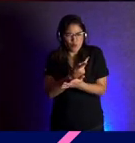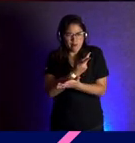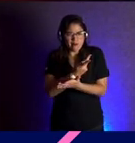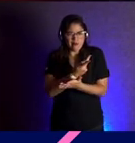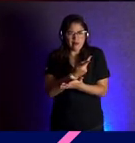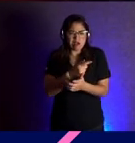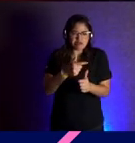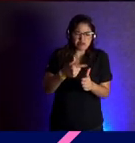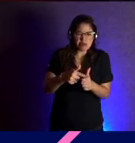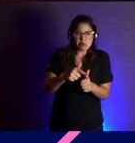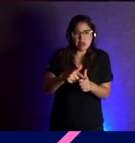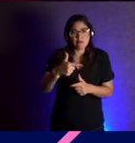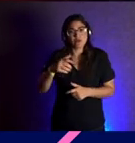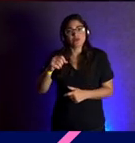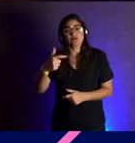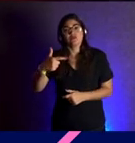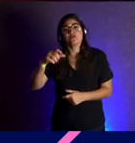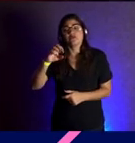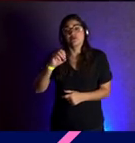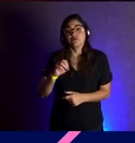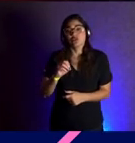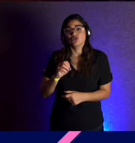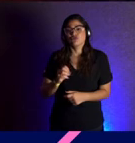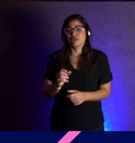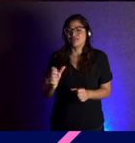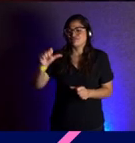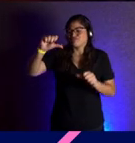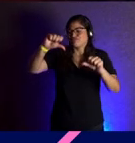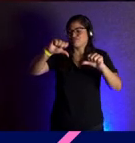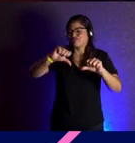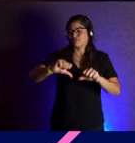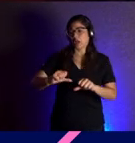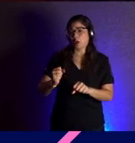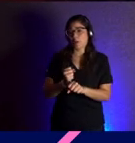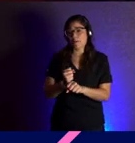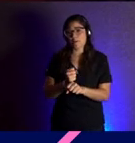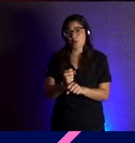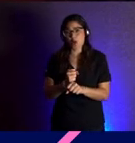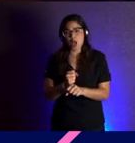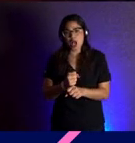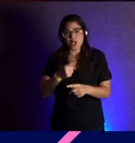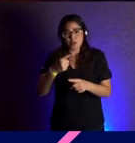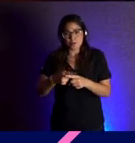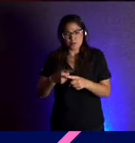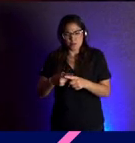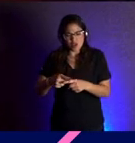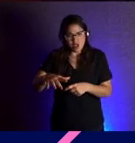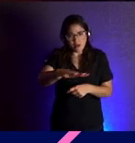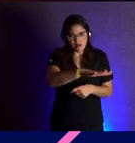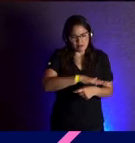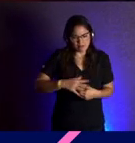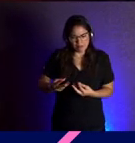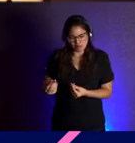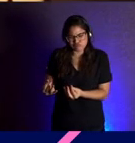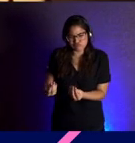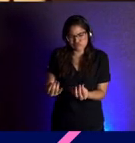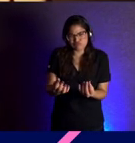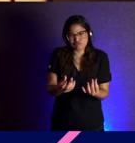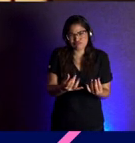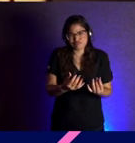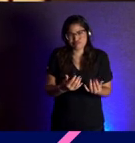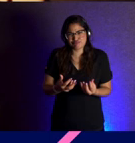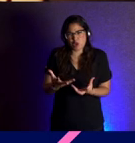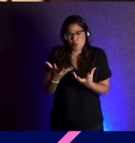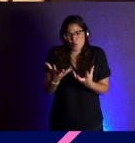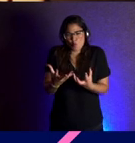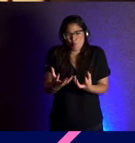año de todos. Algo está pasando, las áreas se están quemando más. Y cuando nos fuimos a lo local, entendimos una